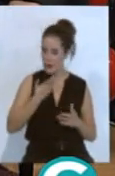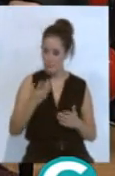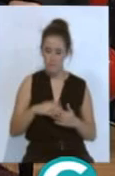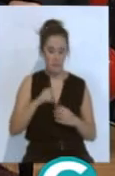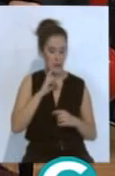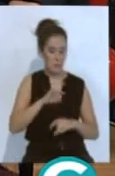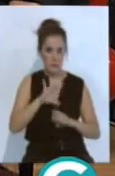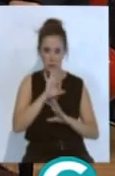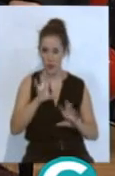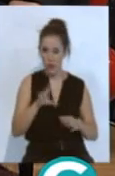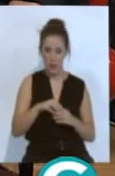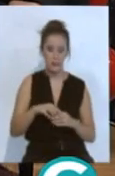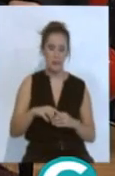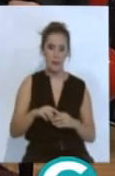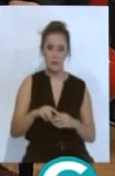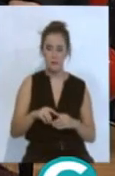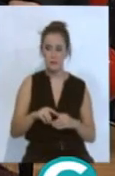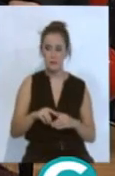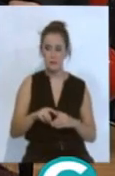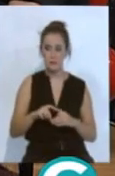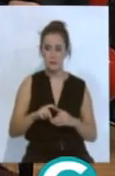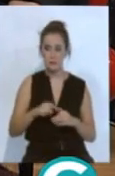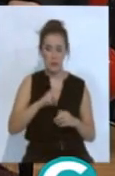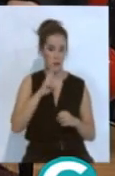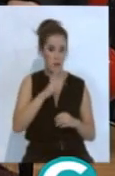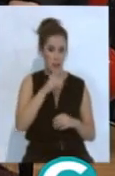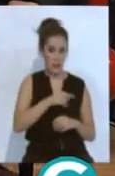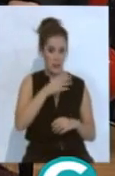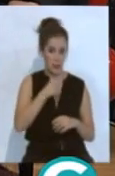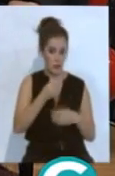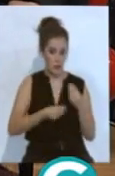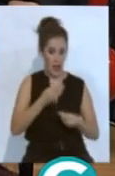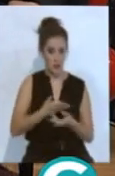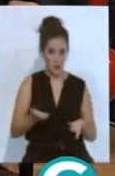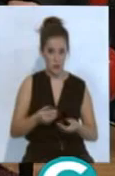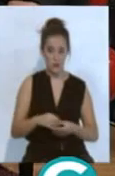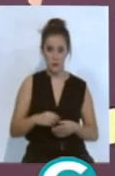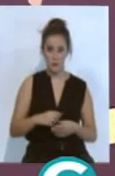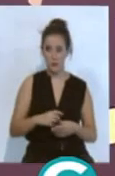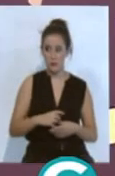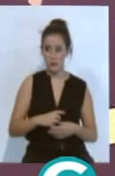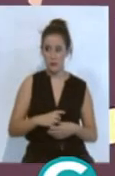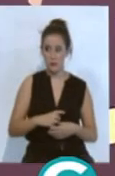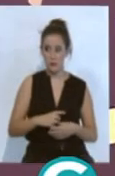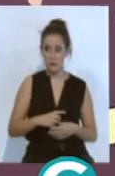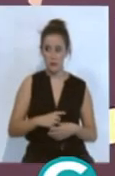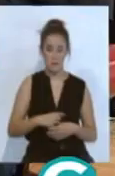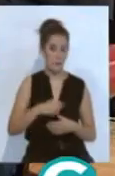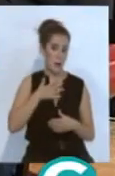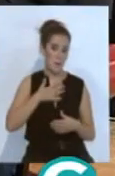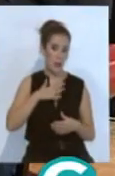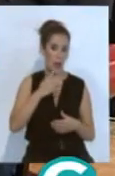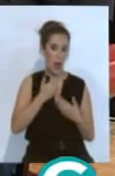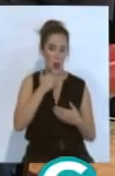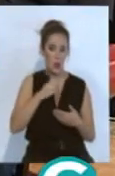es impresionante. Para mí el tiempo es brutal. ¿Sabes qué? Lo que estamos viendo aquí ahora mismo lo han hecho ellos. Eso mí era una cosa curiosa